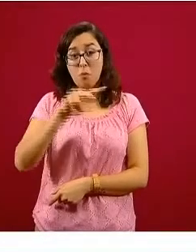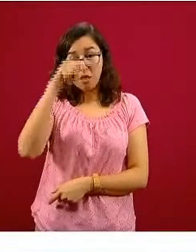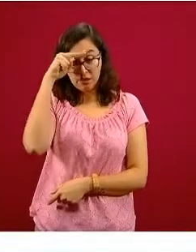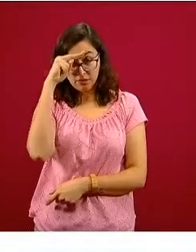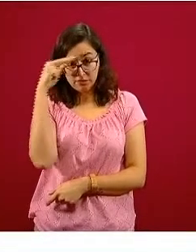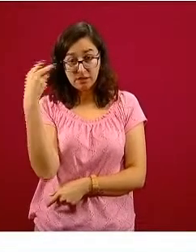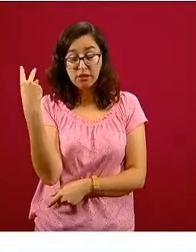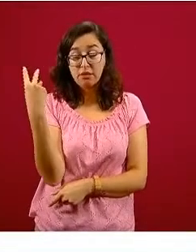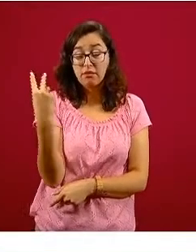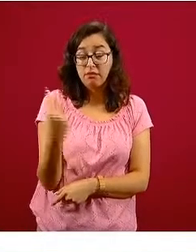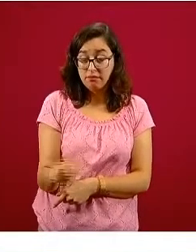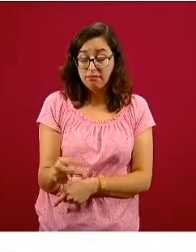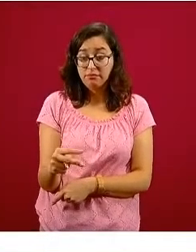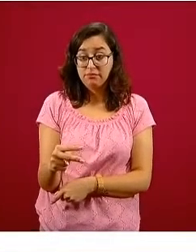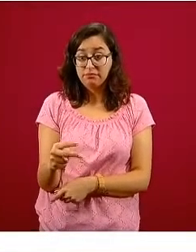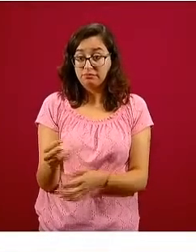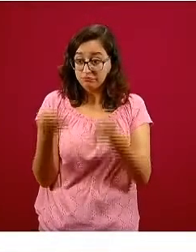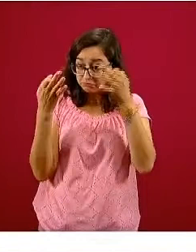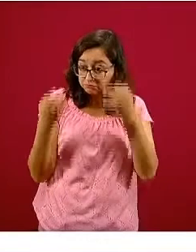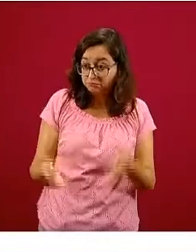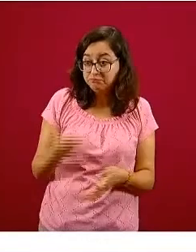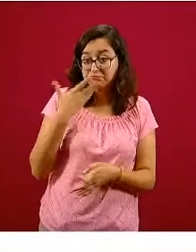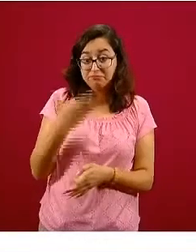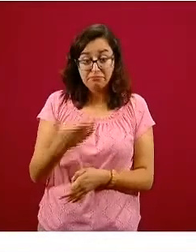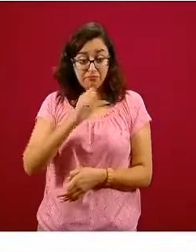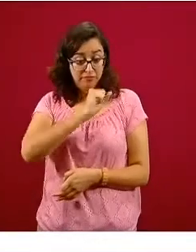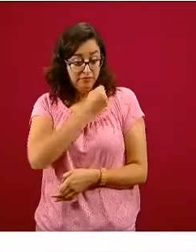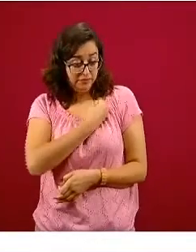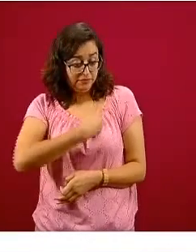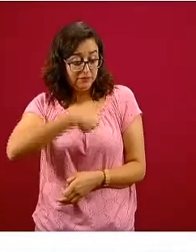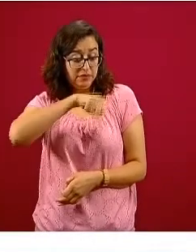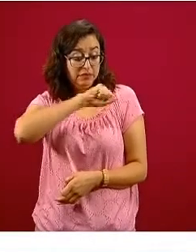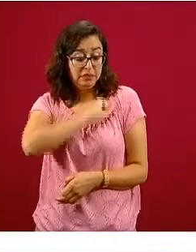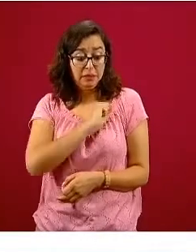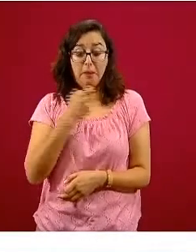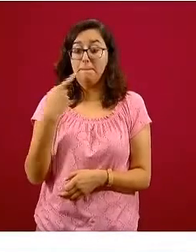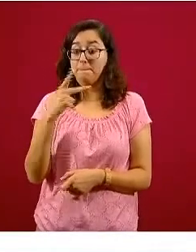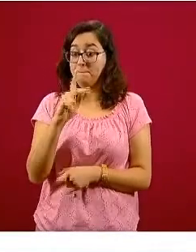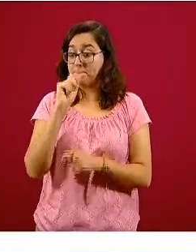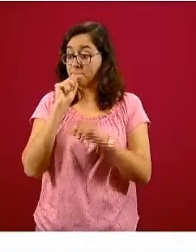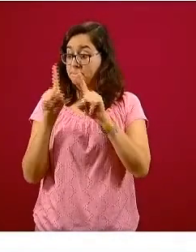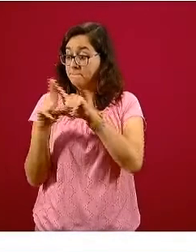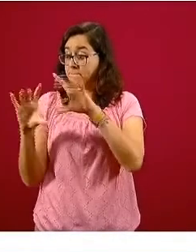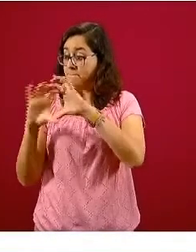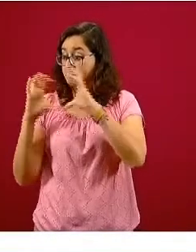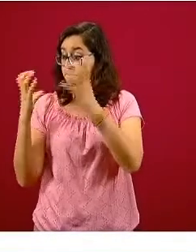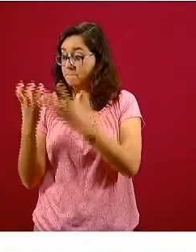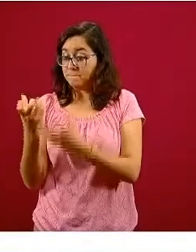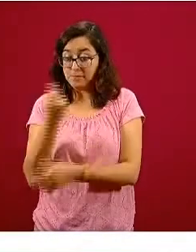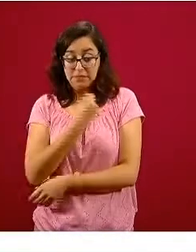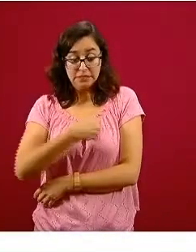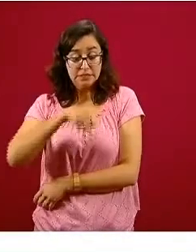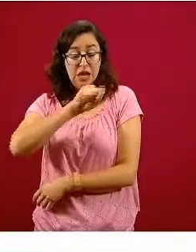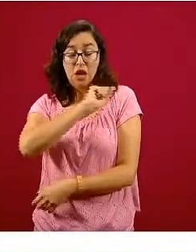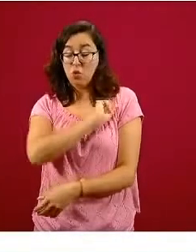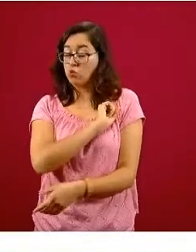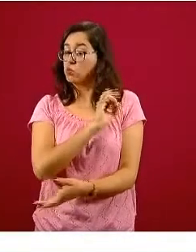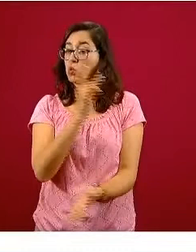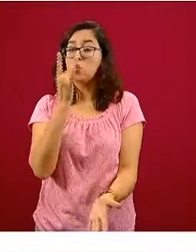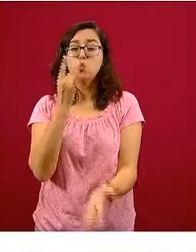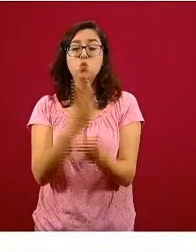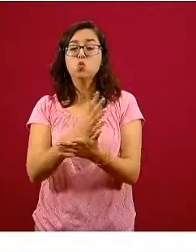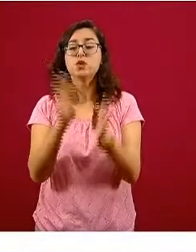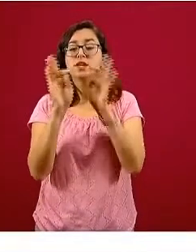mexicanos que sean sanos, pero que vivan también en un planeta sano, el único camino